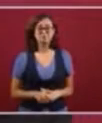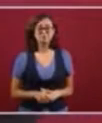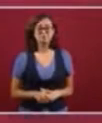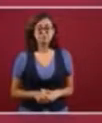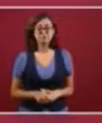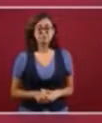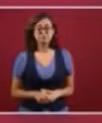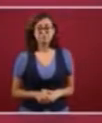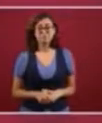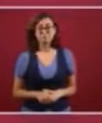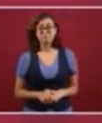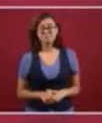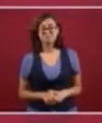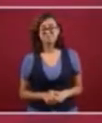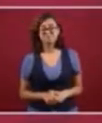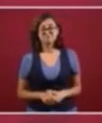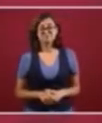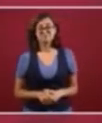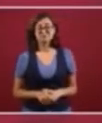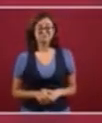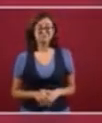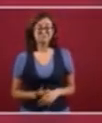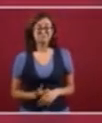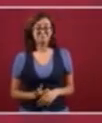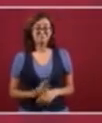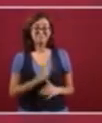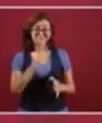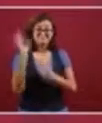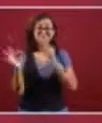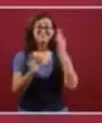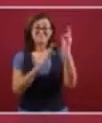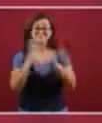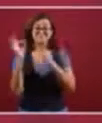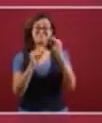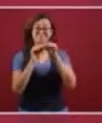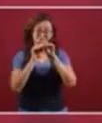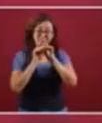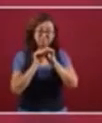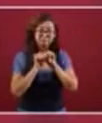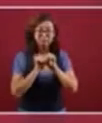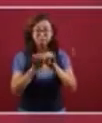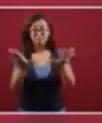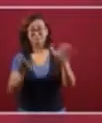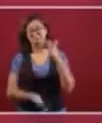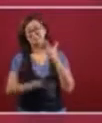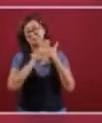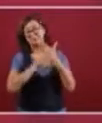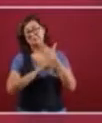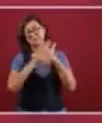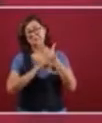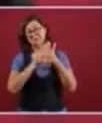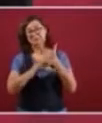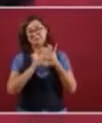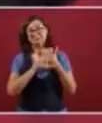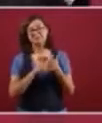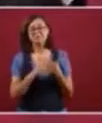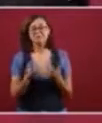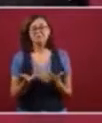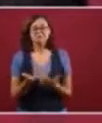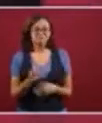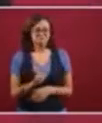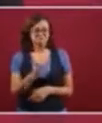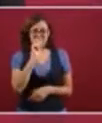estaba toda la campaña en contra nuestra bombardeo porque este mismo